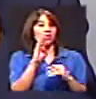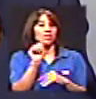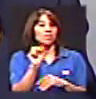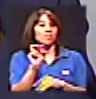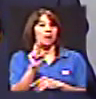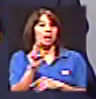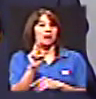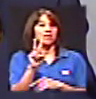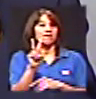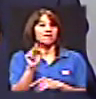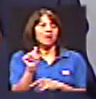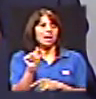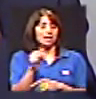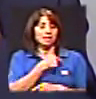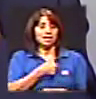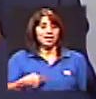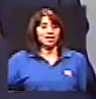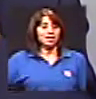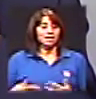Heredia,